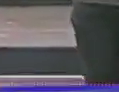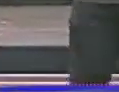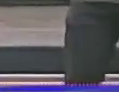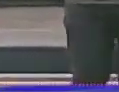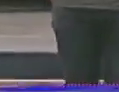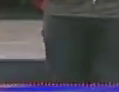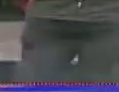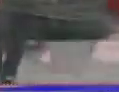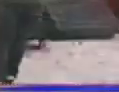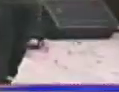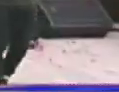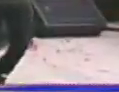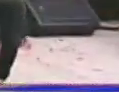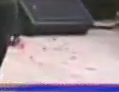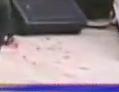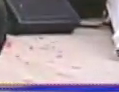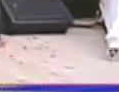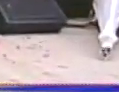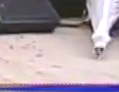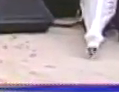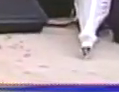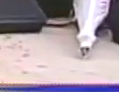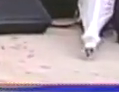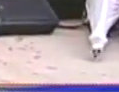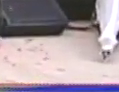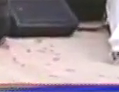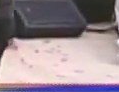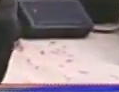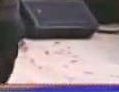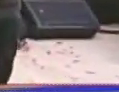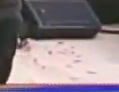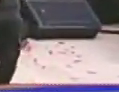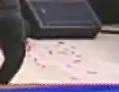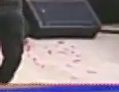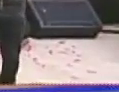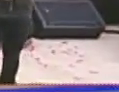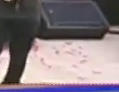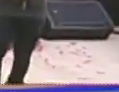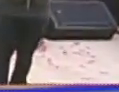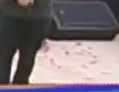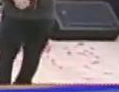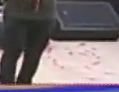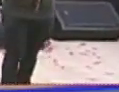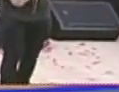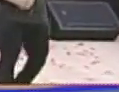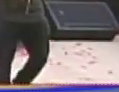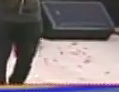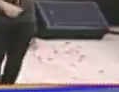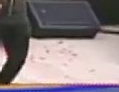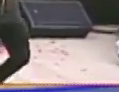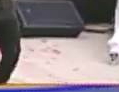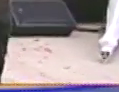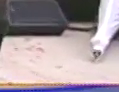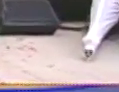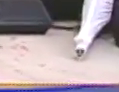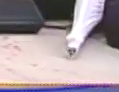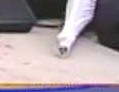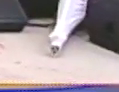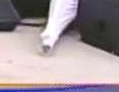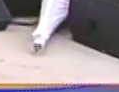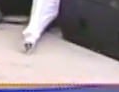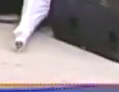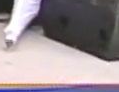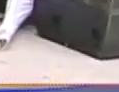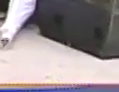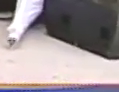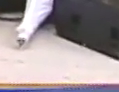realidad. Es la misión Vivienda Venezuela que se mantiene firme al andar a los caminos, campos y fronteras, dándole a su